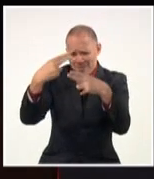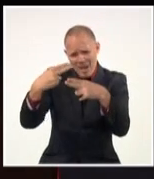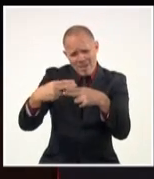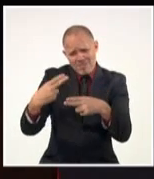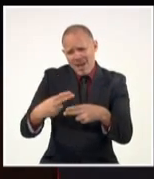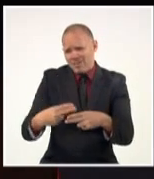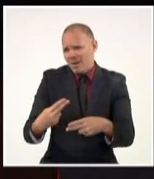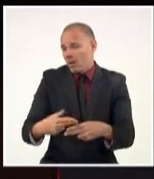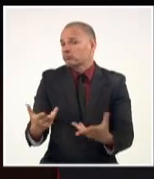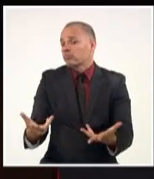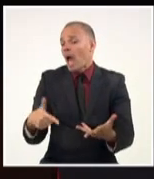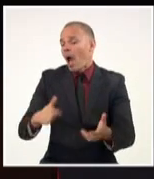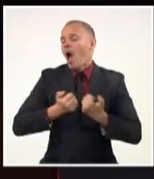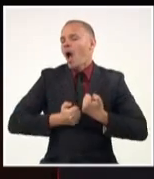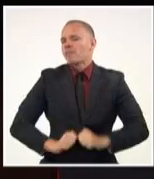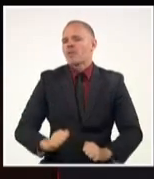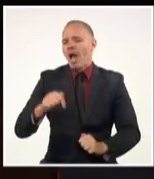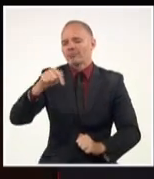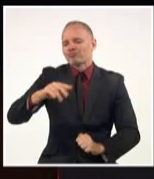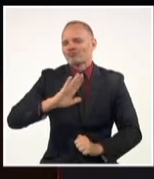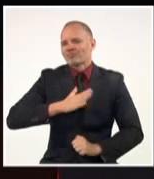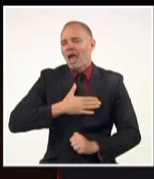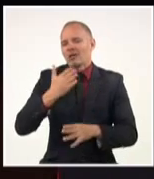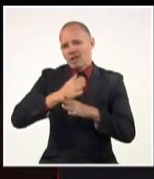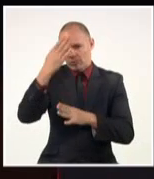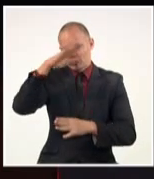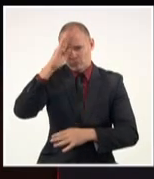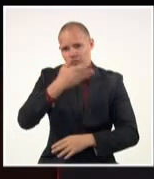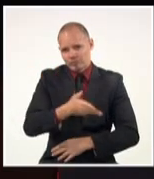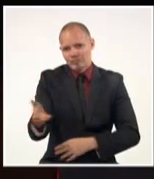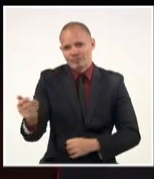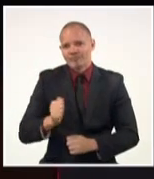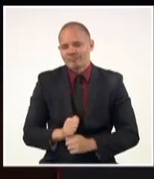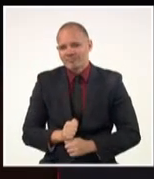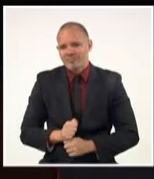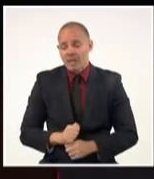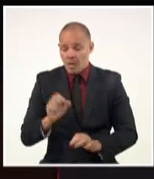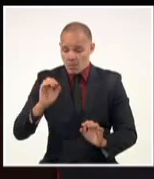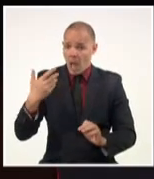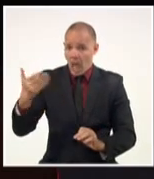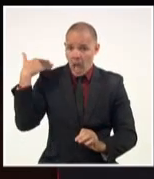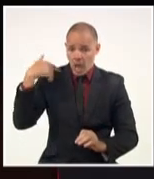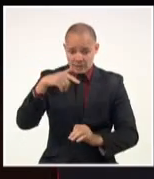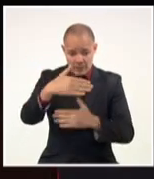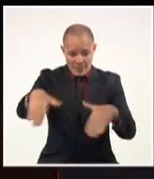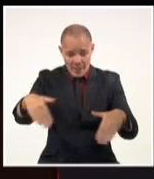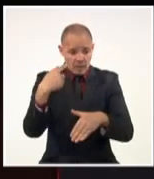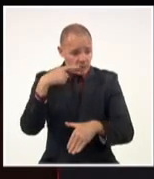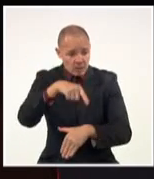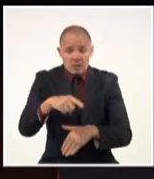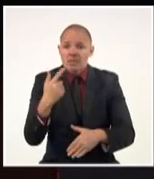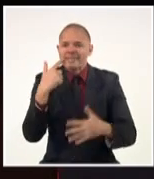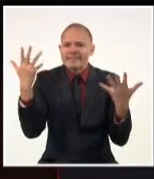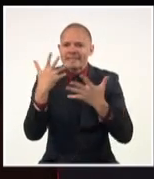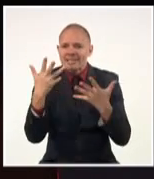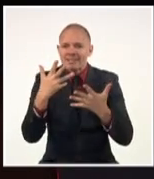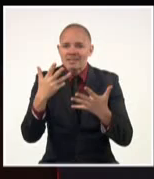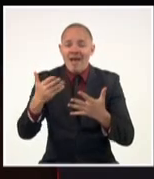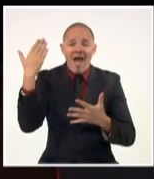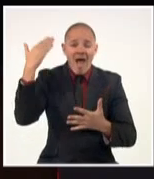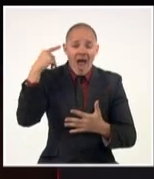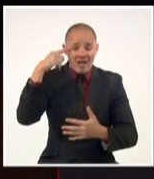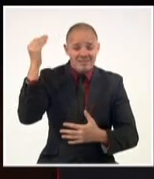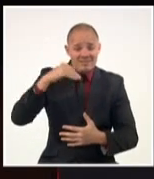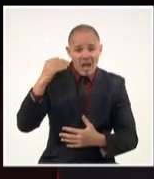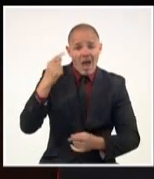infinito el recuento. Por sus calles marcharon las madres cubanas para que cesara el asesinato de sus